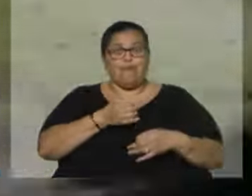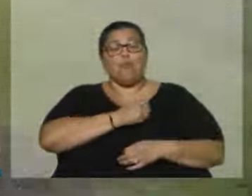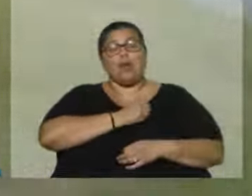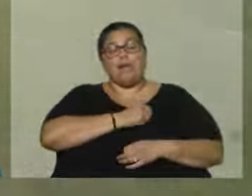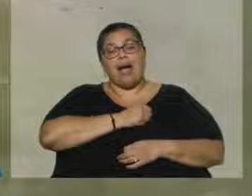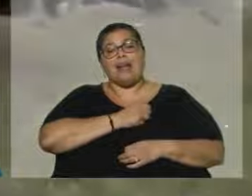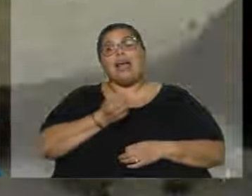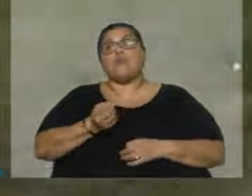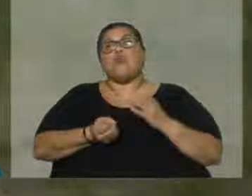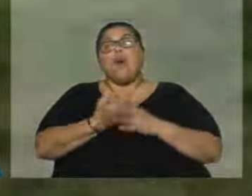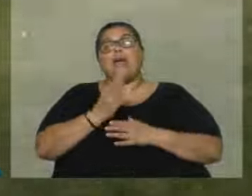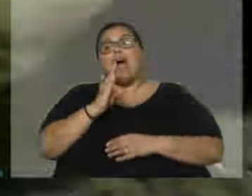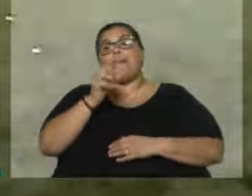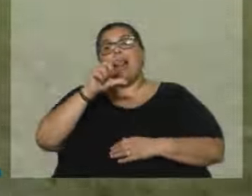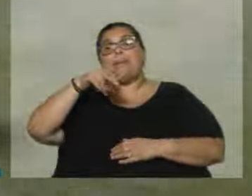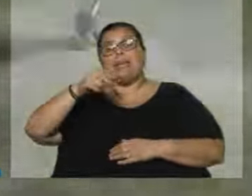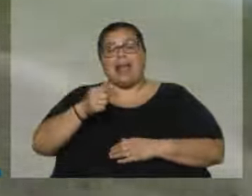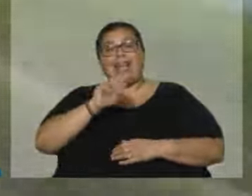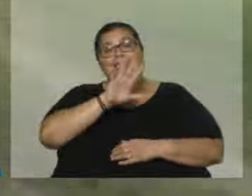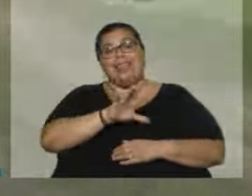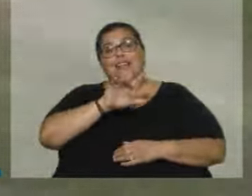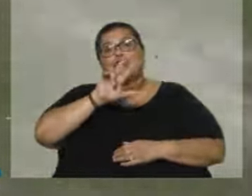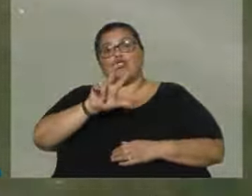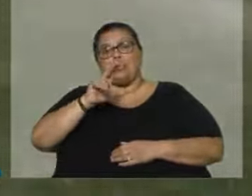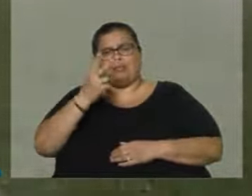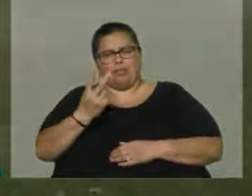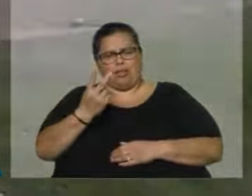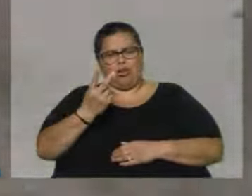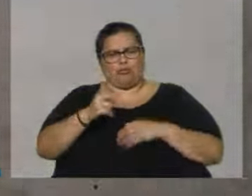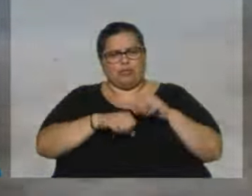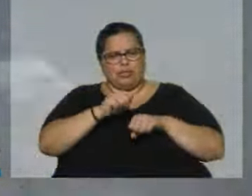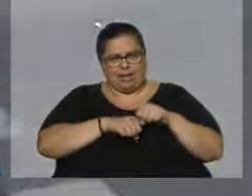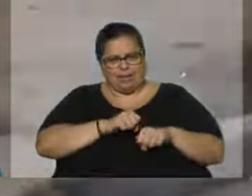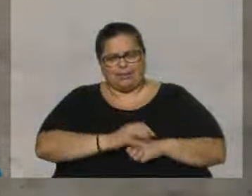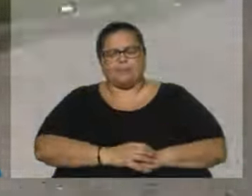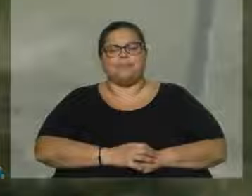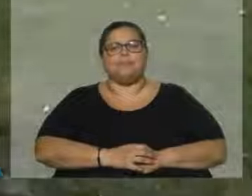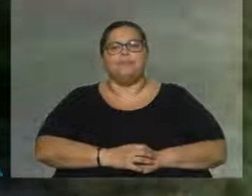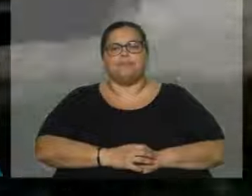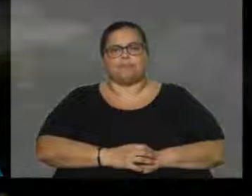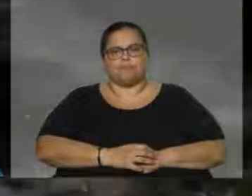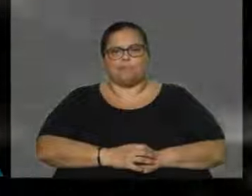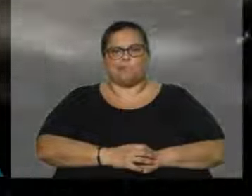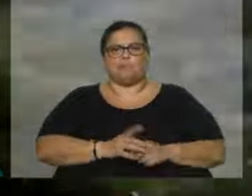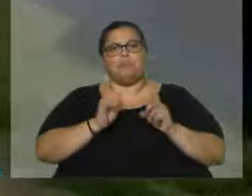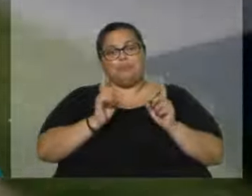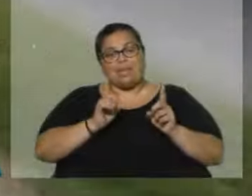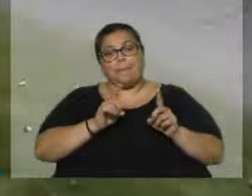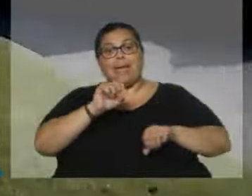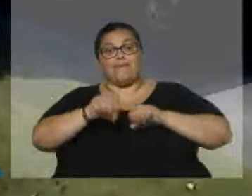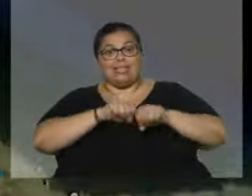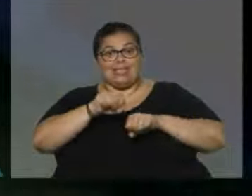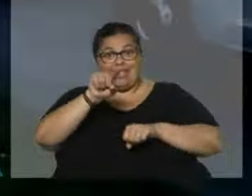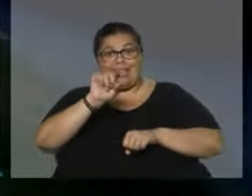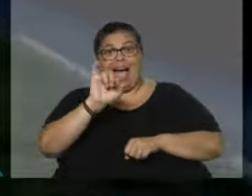transitaron 562 bicicletas un 3% del flujo total de vehículos en tanto la bicisenda de Avenida